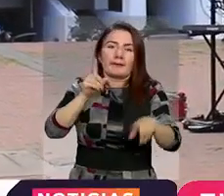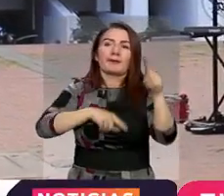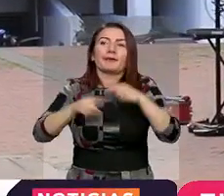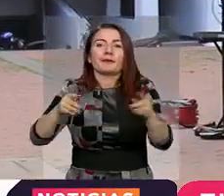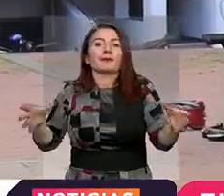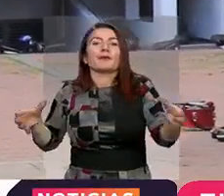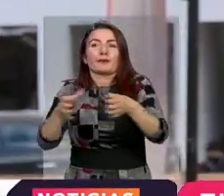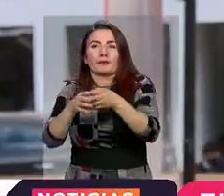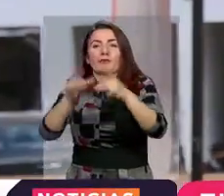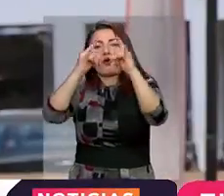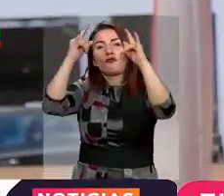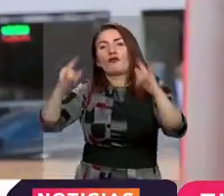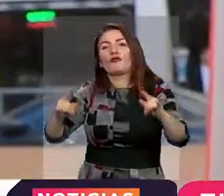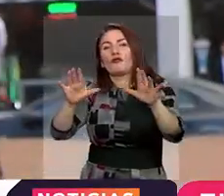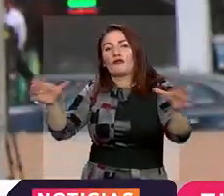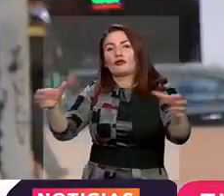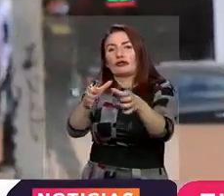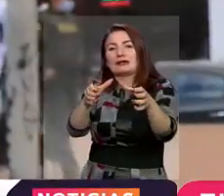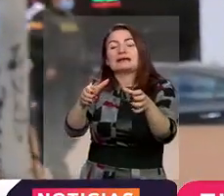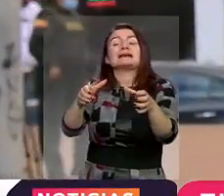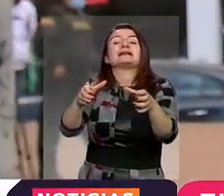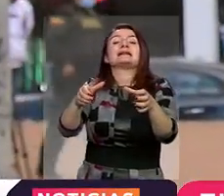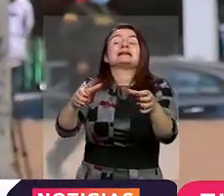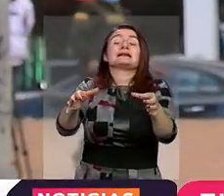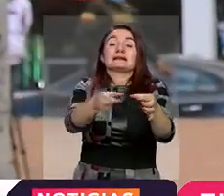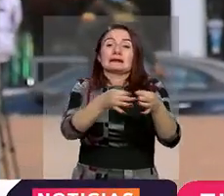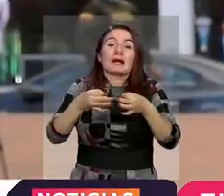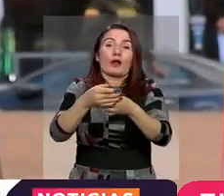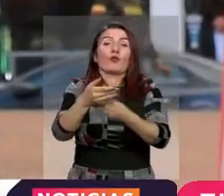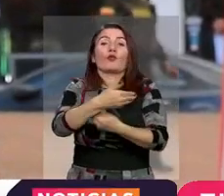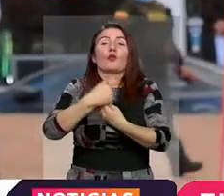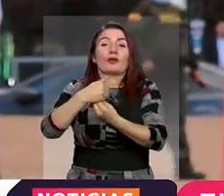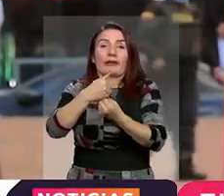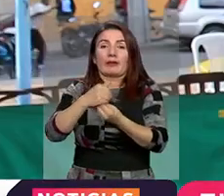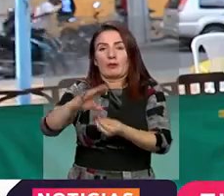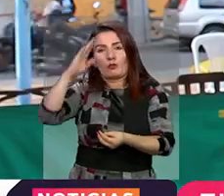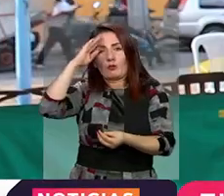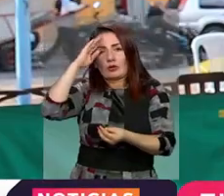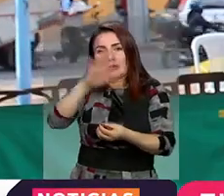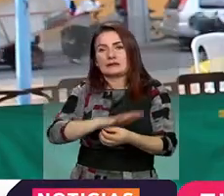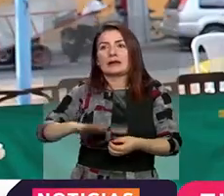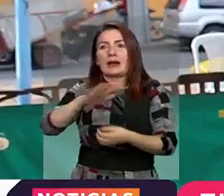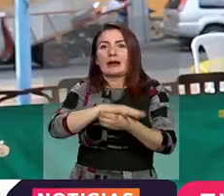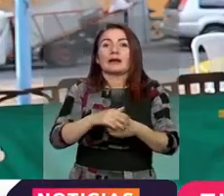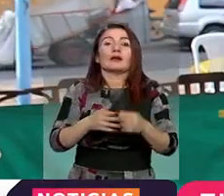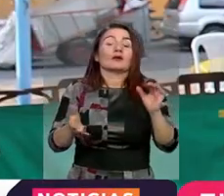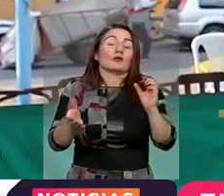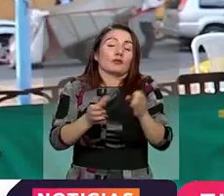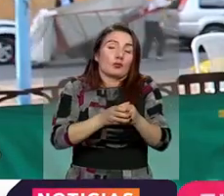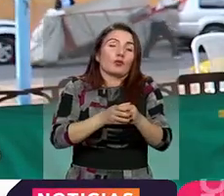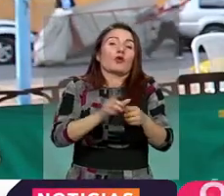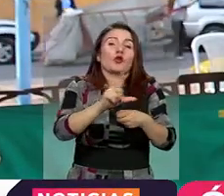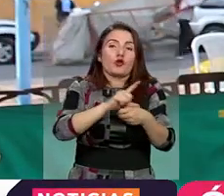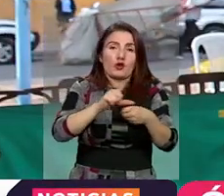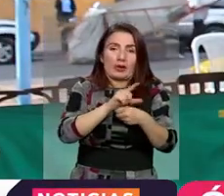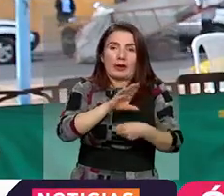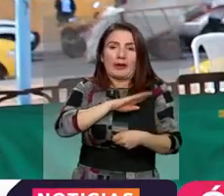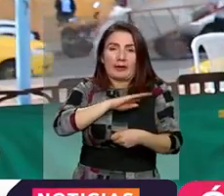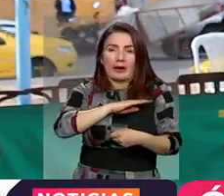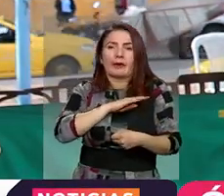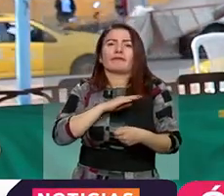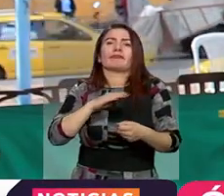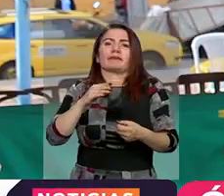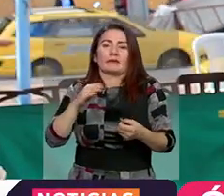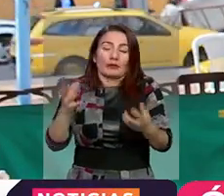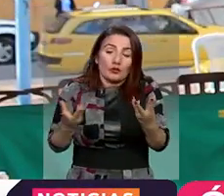Frente de Seguridad, un plan que estará liderado por la Alcaldía Local y la Policía Nacional. Porque este Frente de Seguridad permitirá tanto a los